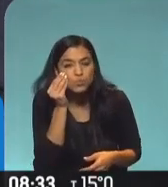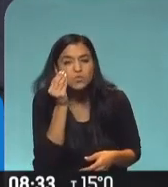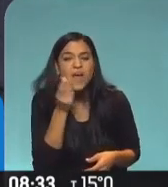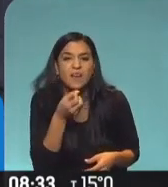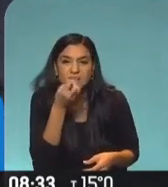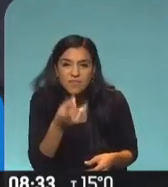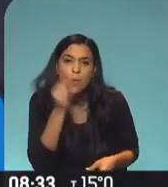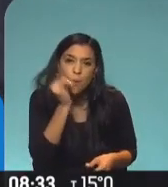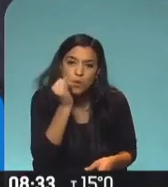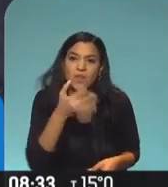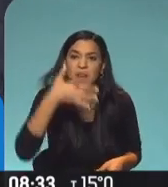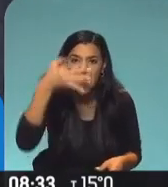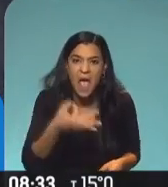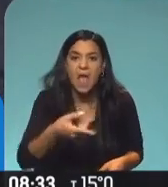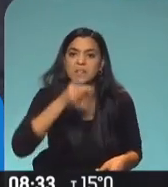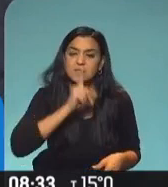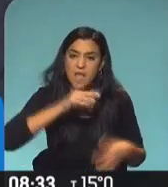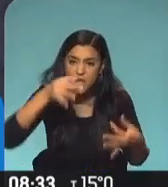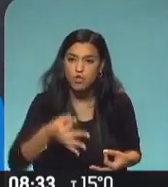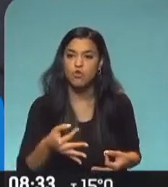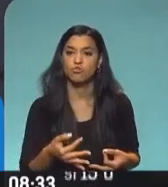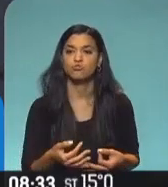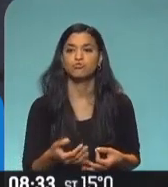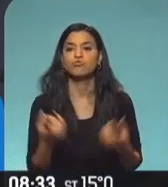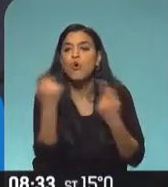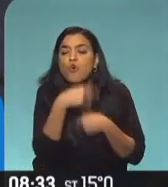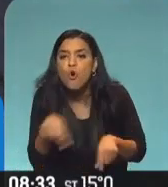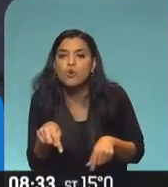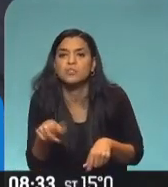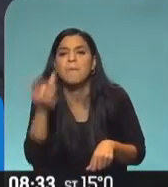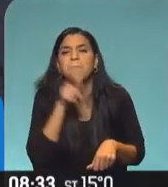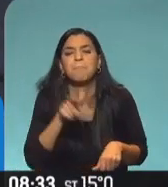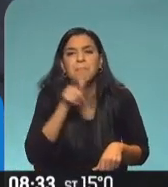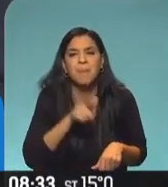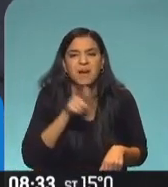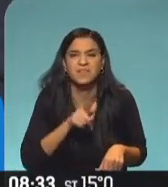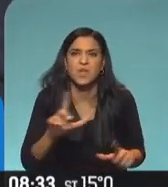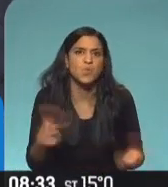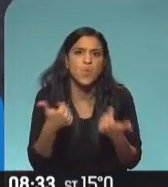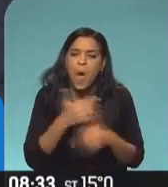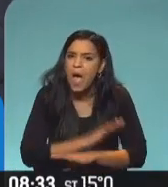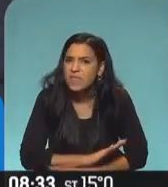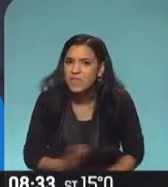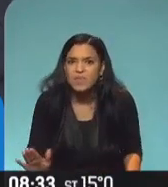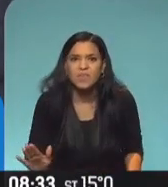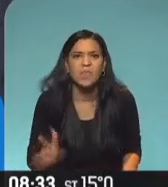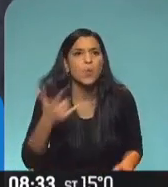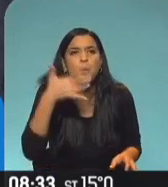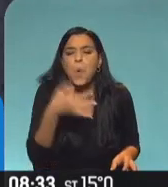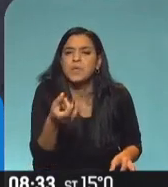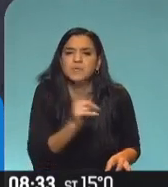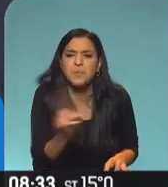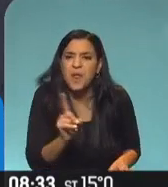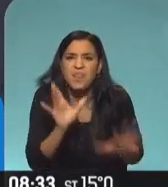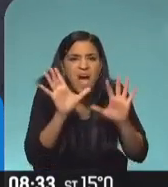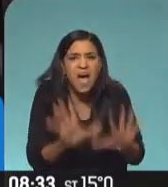reales, serios, sobre cosas que parecían irreales y que no pueden